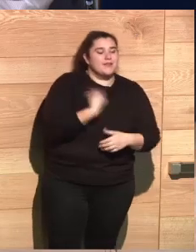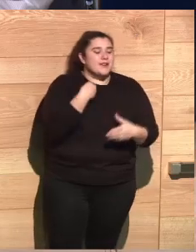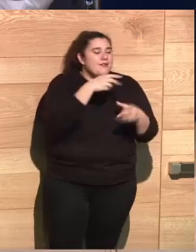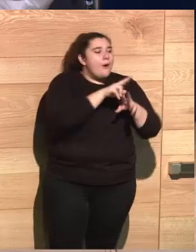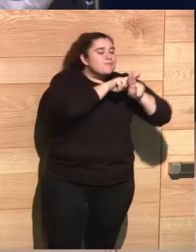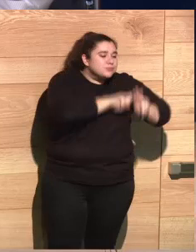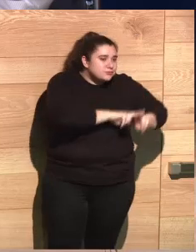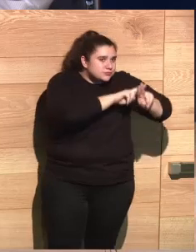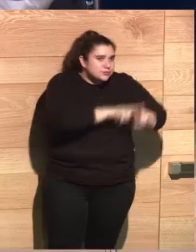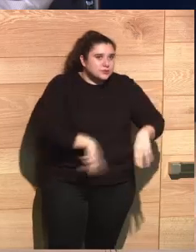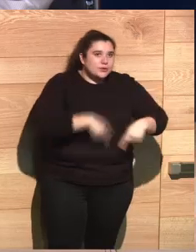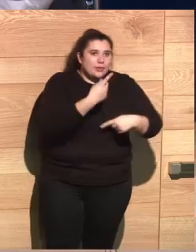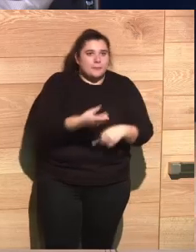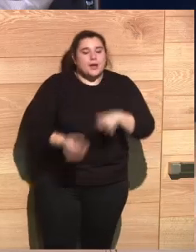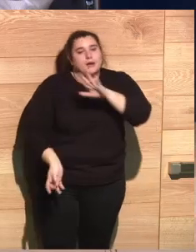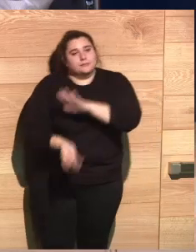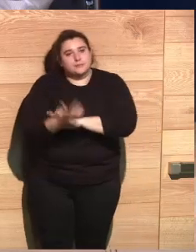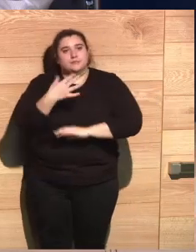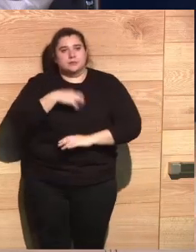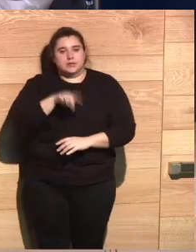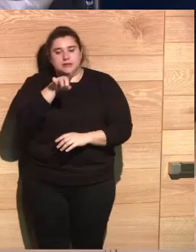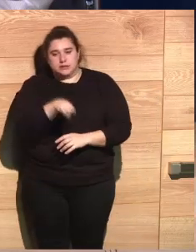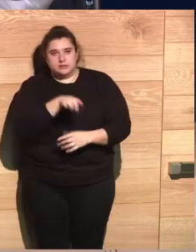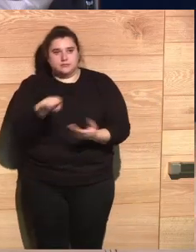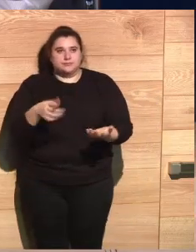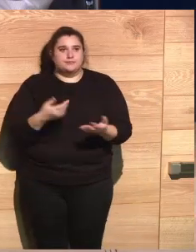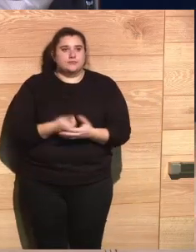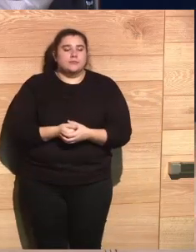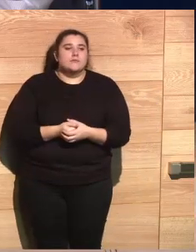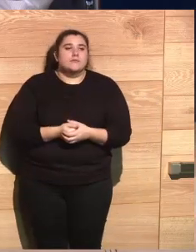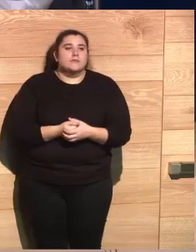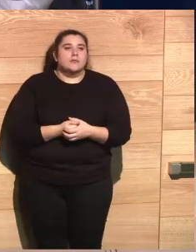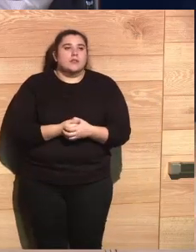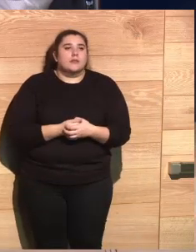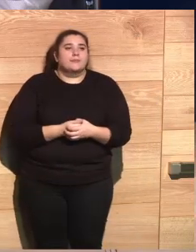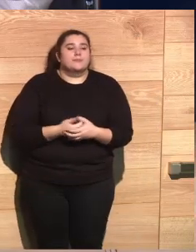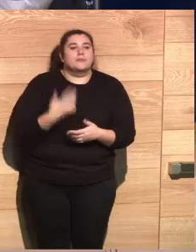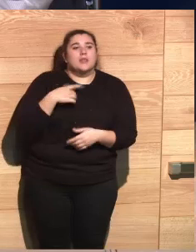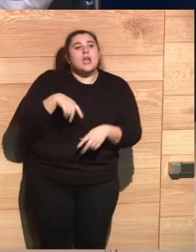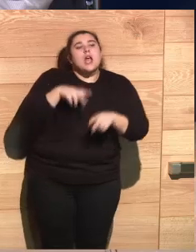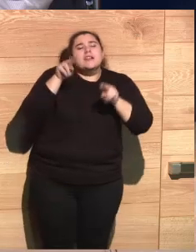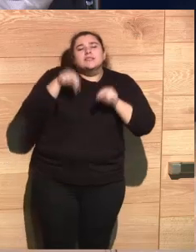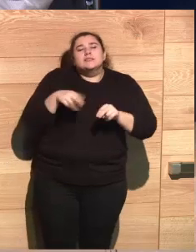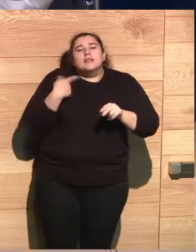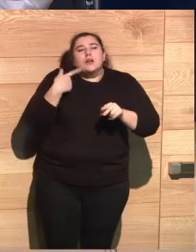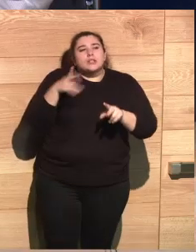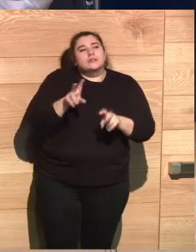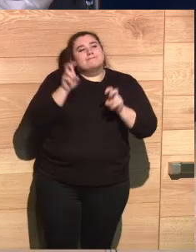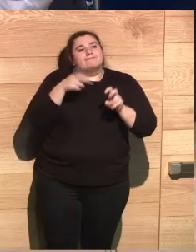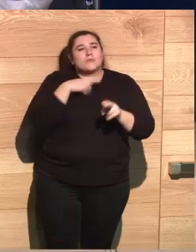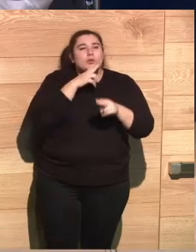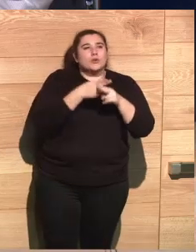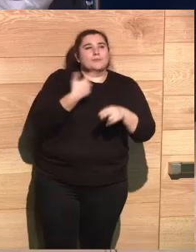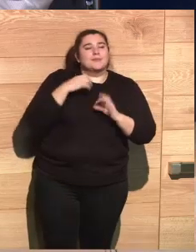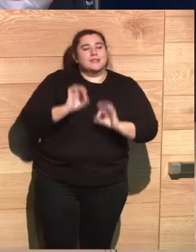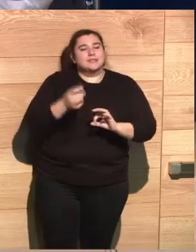Recaudación de Es como Datos. un ministerio de los videojuegos, una secretaría de gobierno o La algo así. Hacienda de los Datos. No sé exactamente qué título tienen, pero es muy interesante. Pero...